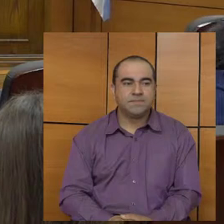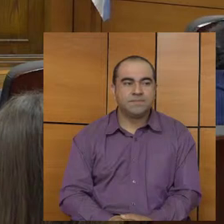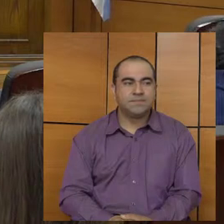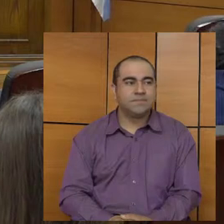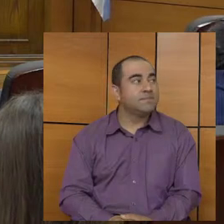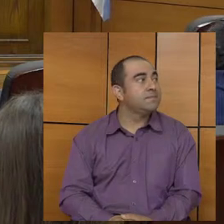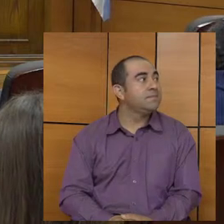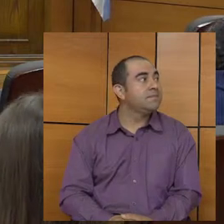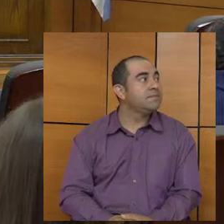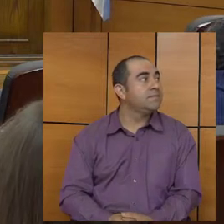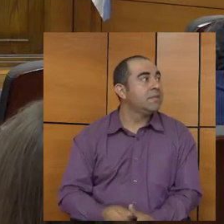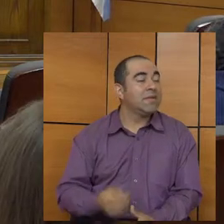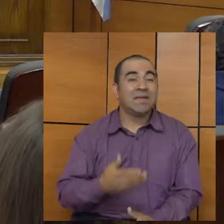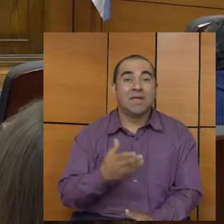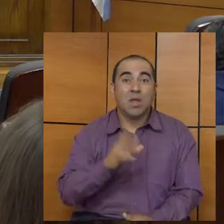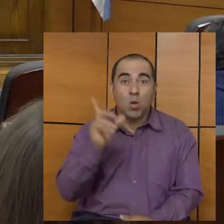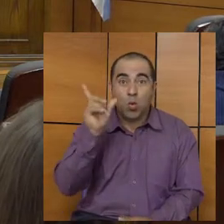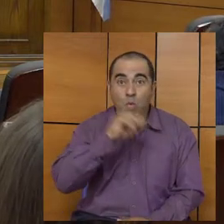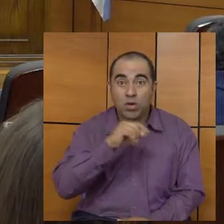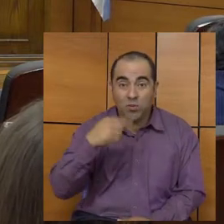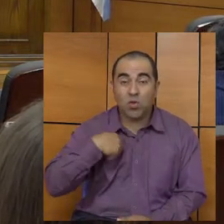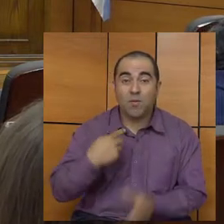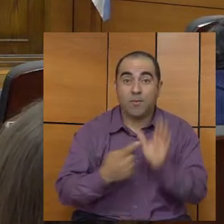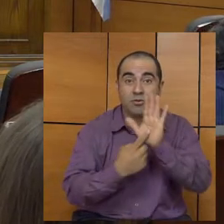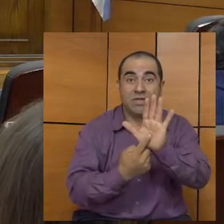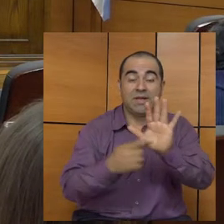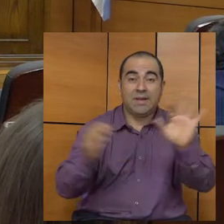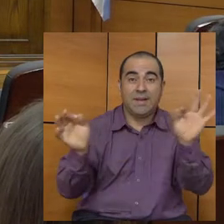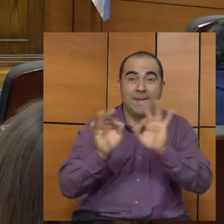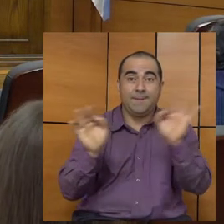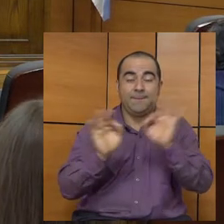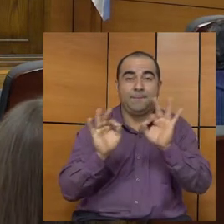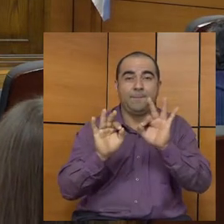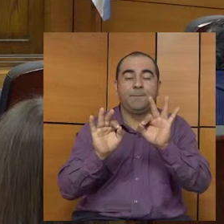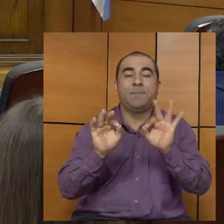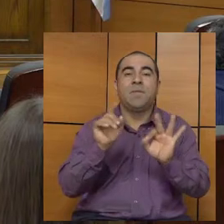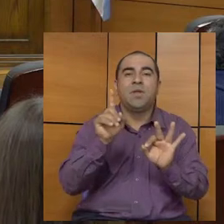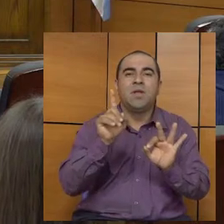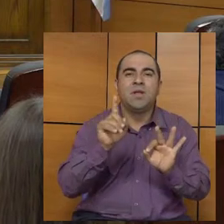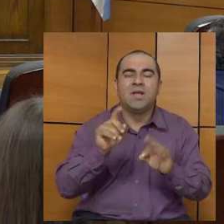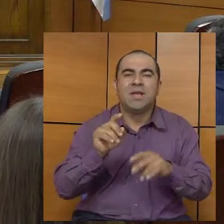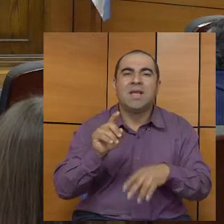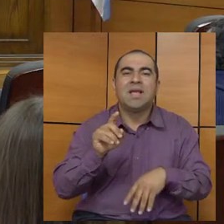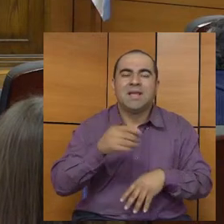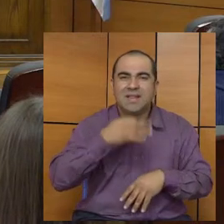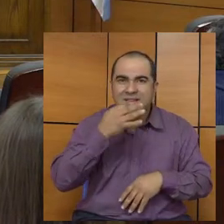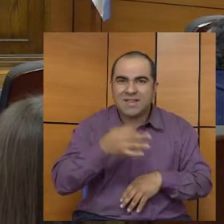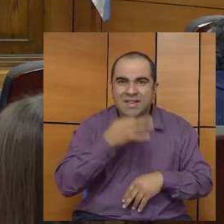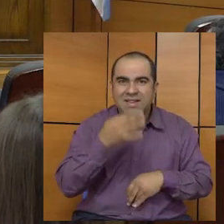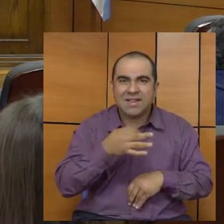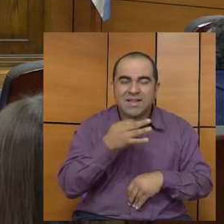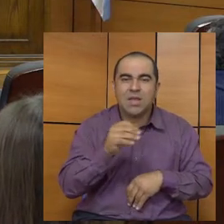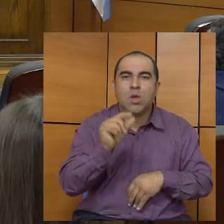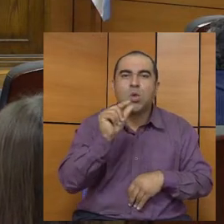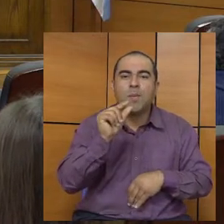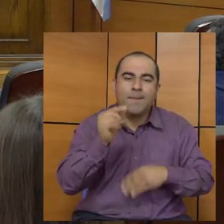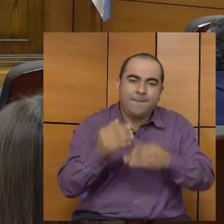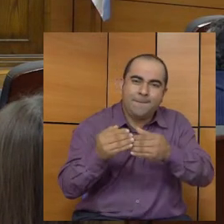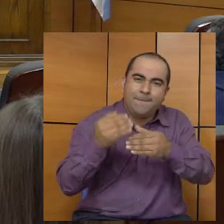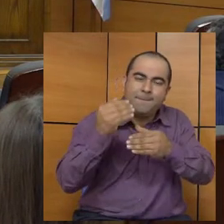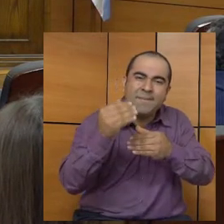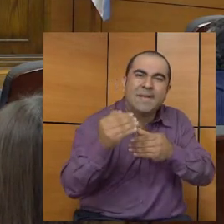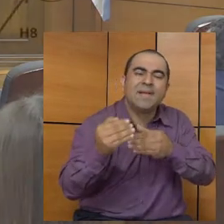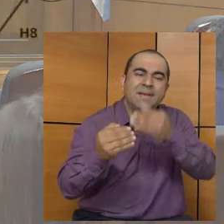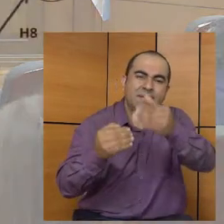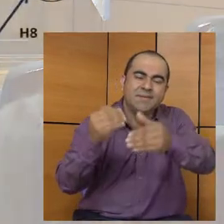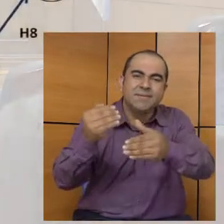Creo que ya este es el último de los que voy a presentar y quisimos dar un poco también un poco más allá, ¿no? En el